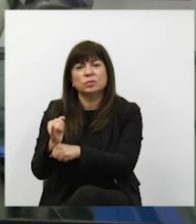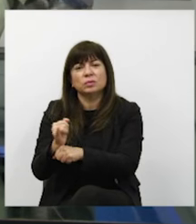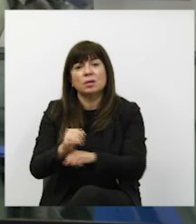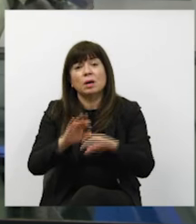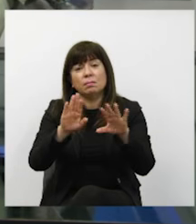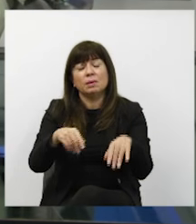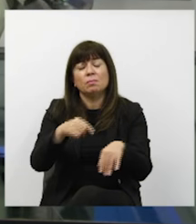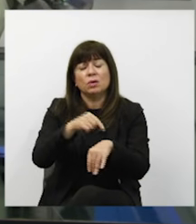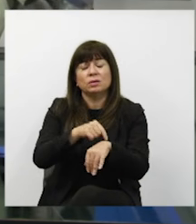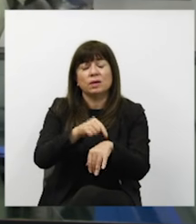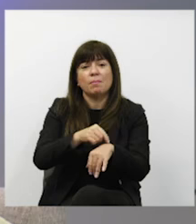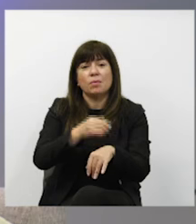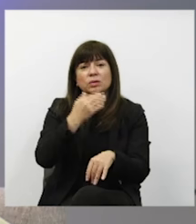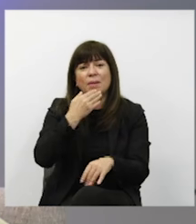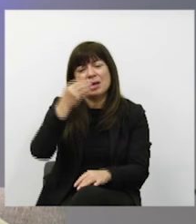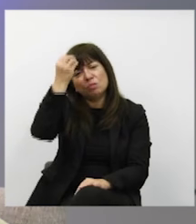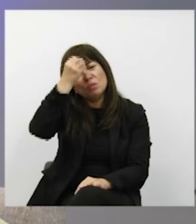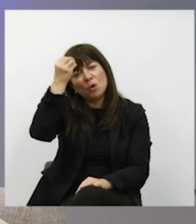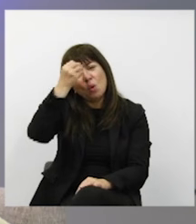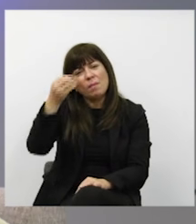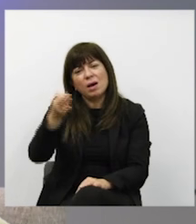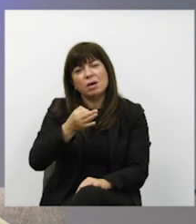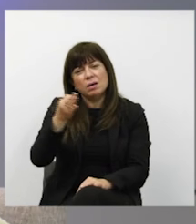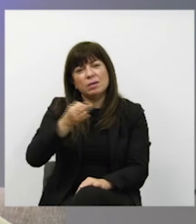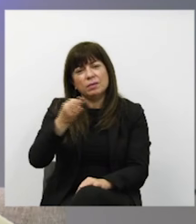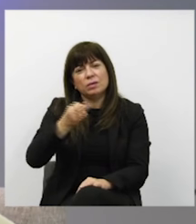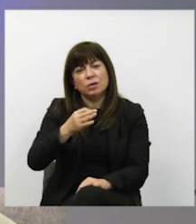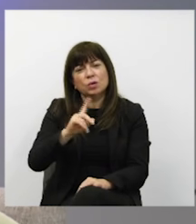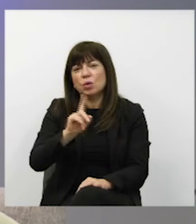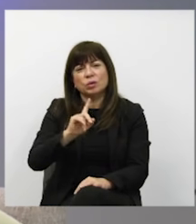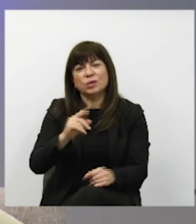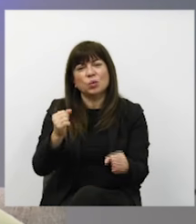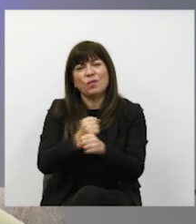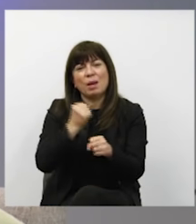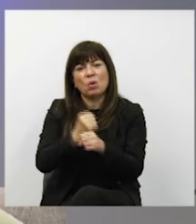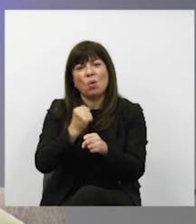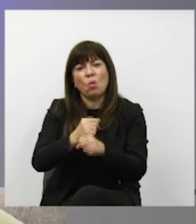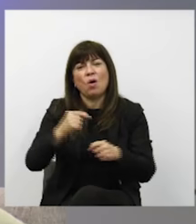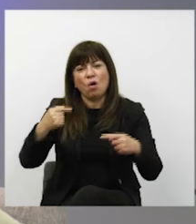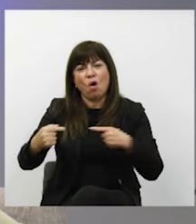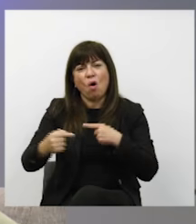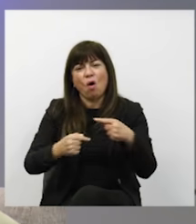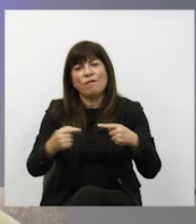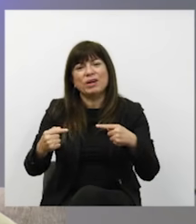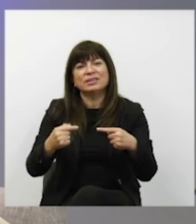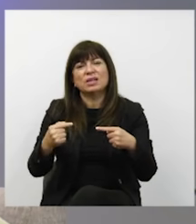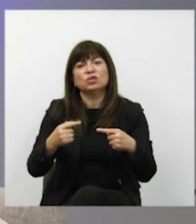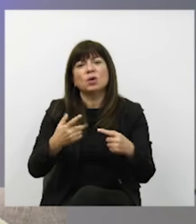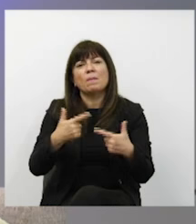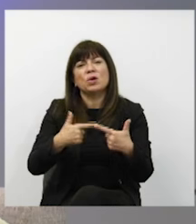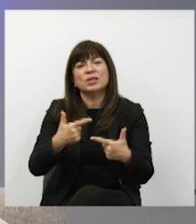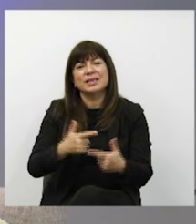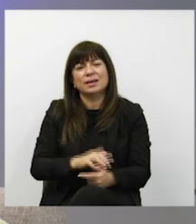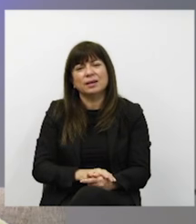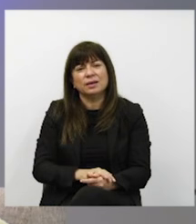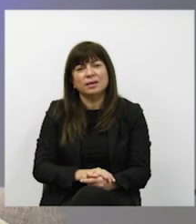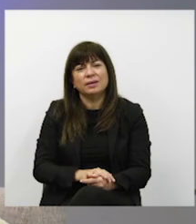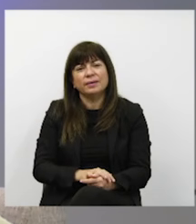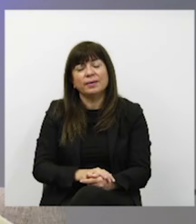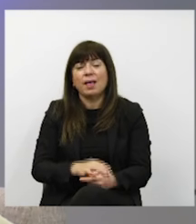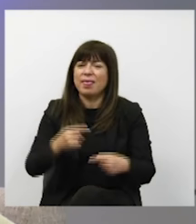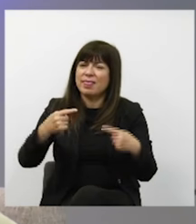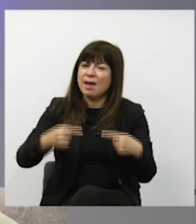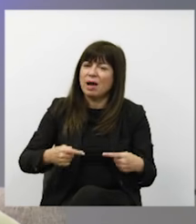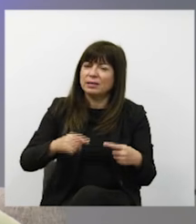al mismo tiempo decías, digamos, que estabas preocupado de que no se estuviera produciendo este debate, esta conversación política. Y la conversación